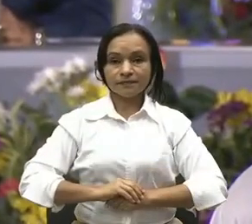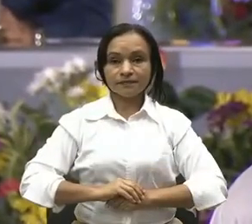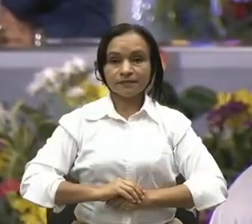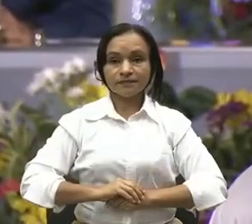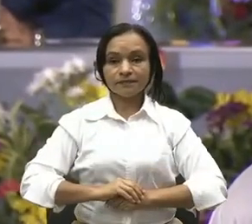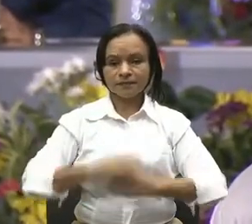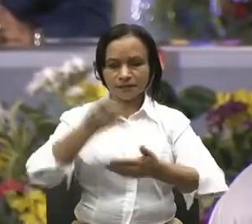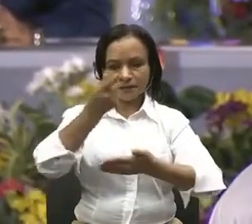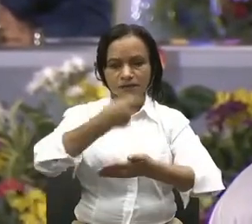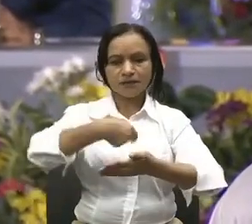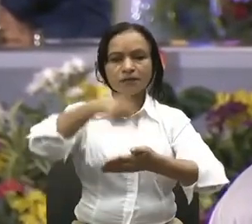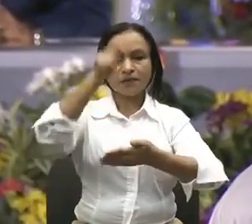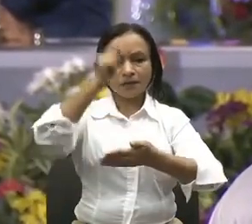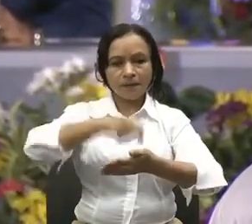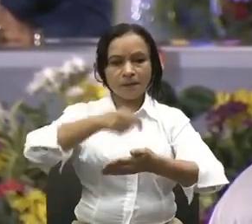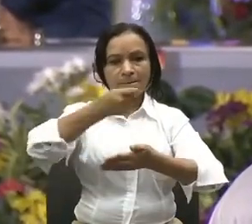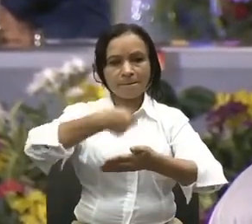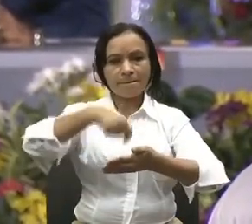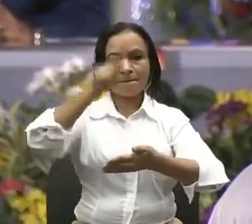se firmaron